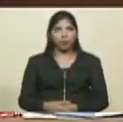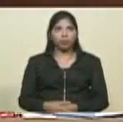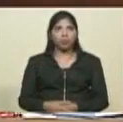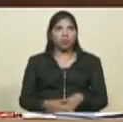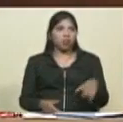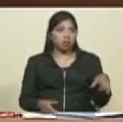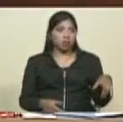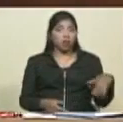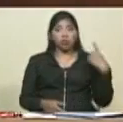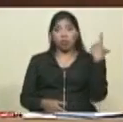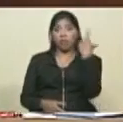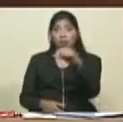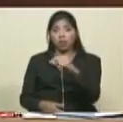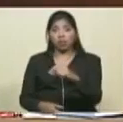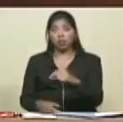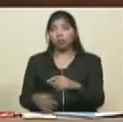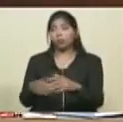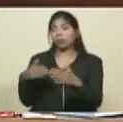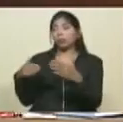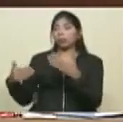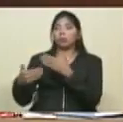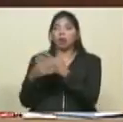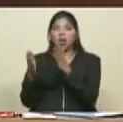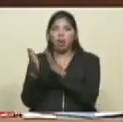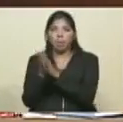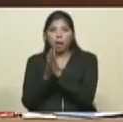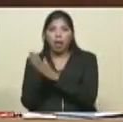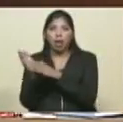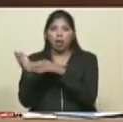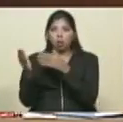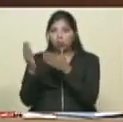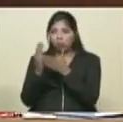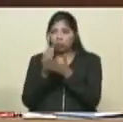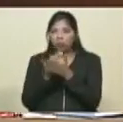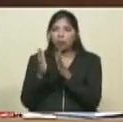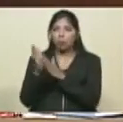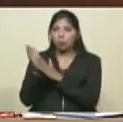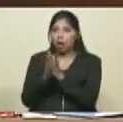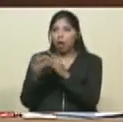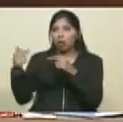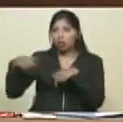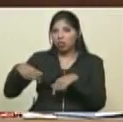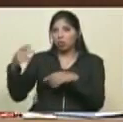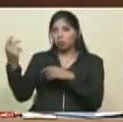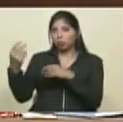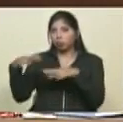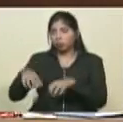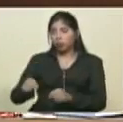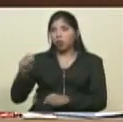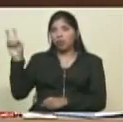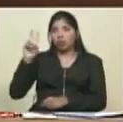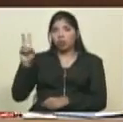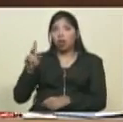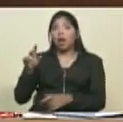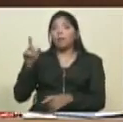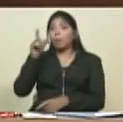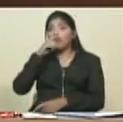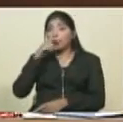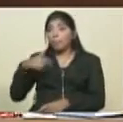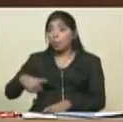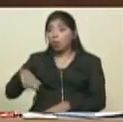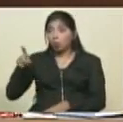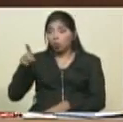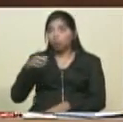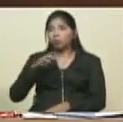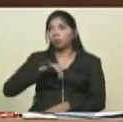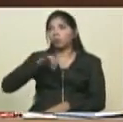agredir a Venezuela, para atentar contra la soberanía y la independencia de Venezuela, el presidente Nicolás Maduro trabaja a favor